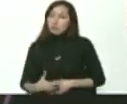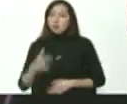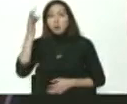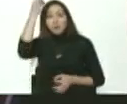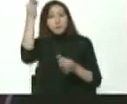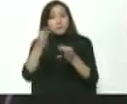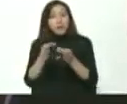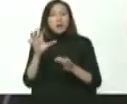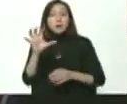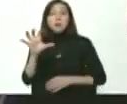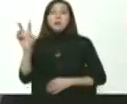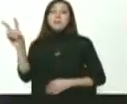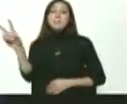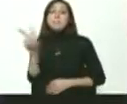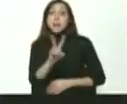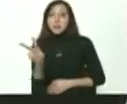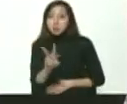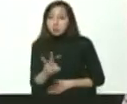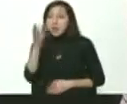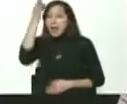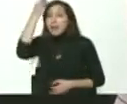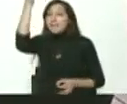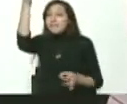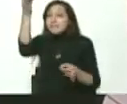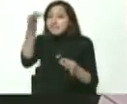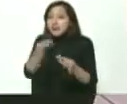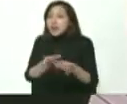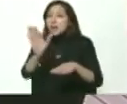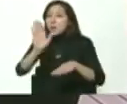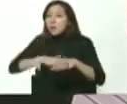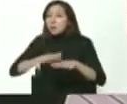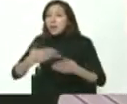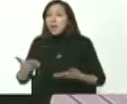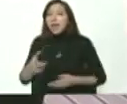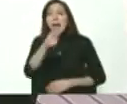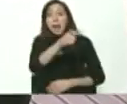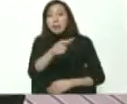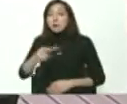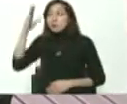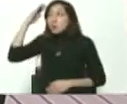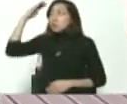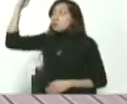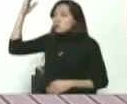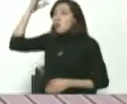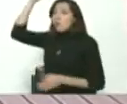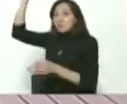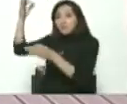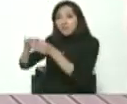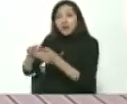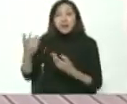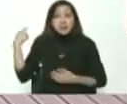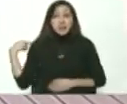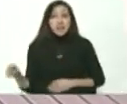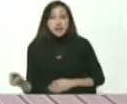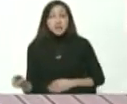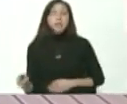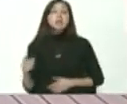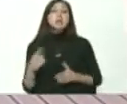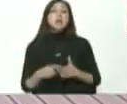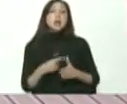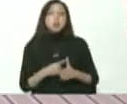nuestra patria. Fe, porque el que tiene fe en Dios y en su patria se